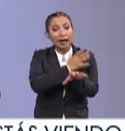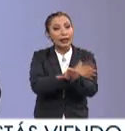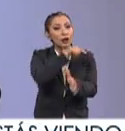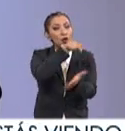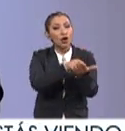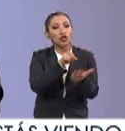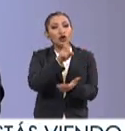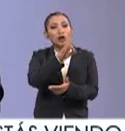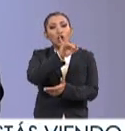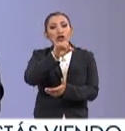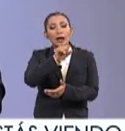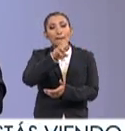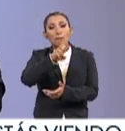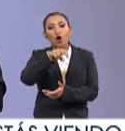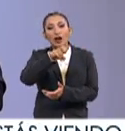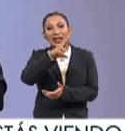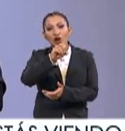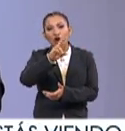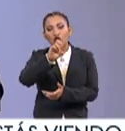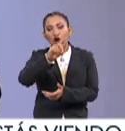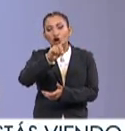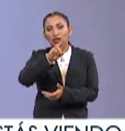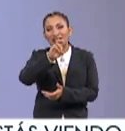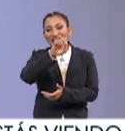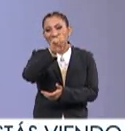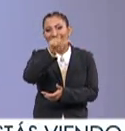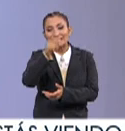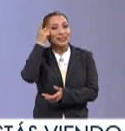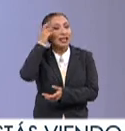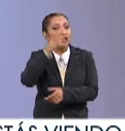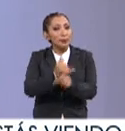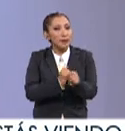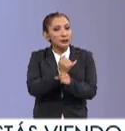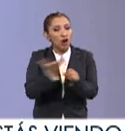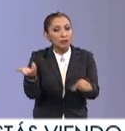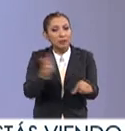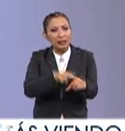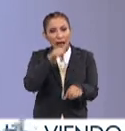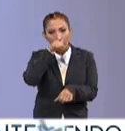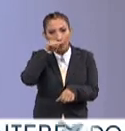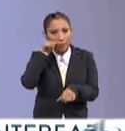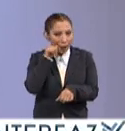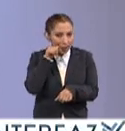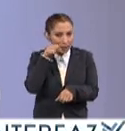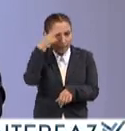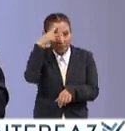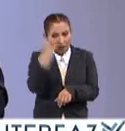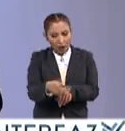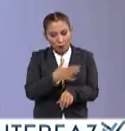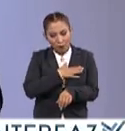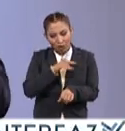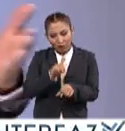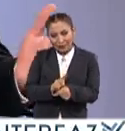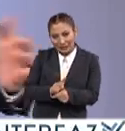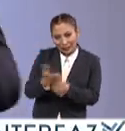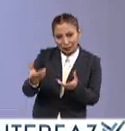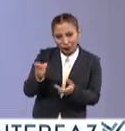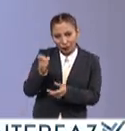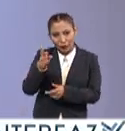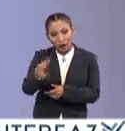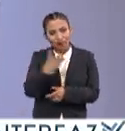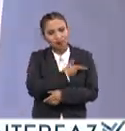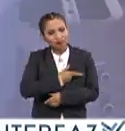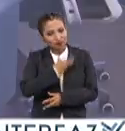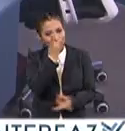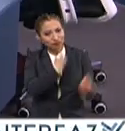el estudio el doctor José Moreno Rodríguez. Él es director de investigación del Hospital Juárez de México. Muy buenos días, doctor.